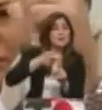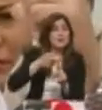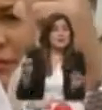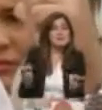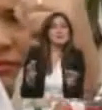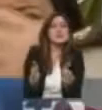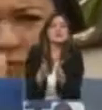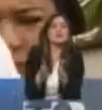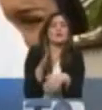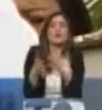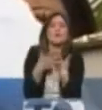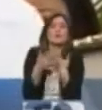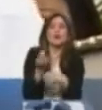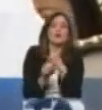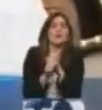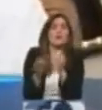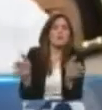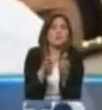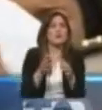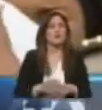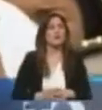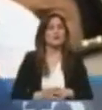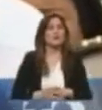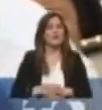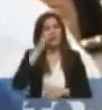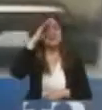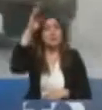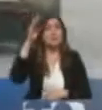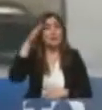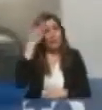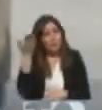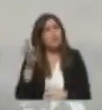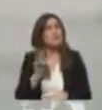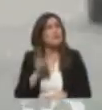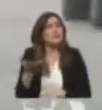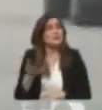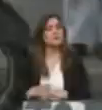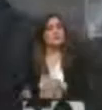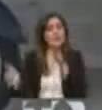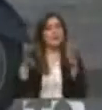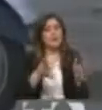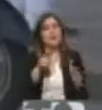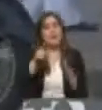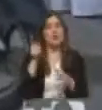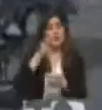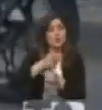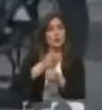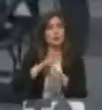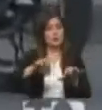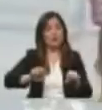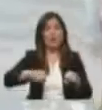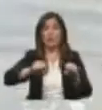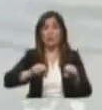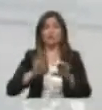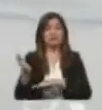principales víctimas, entre comillas, aparte de la persona que lo roba, es la policía, pues. Además, esto se está dando un tiempo a la aplicación de la ordenanza de la moto, pues